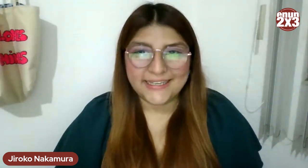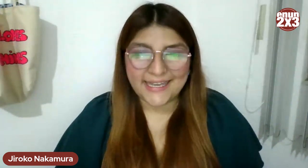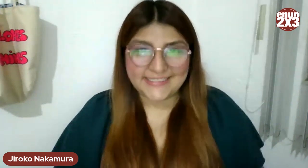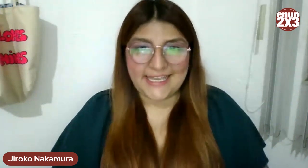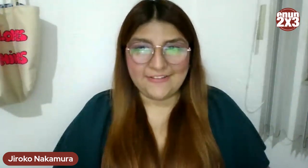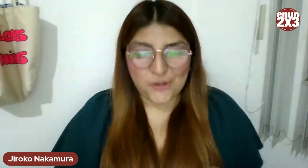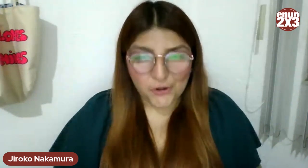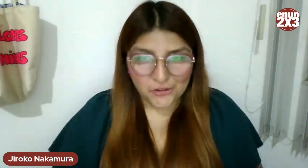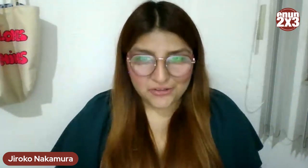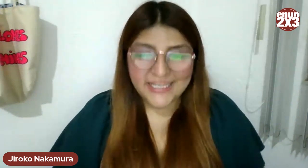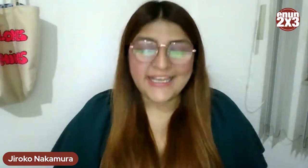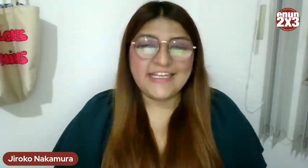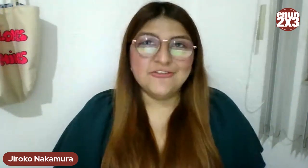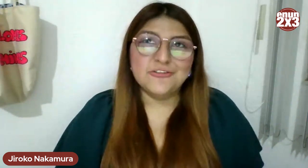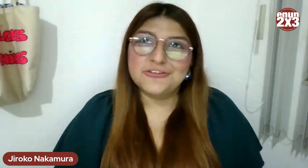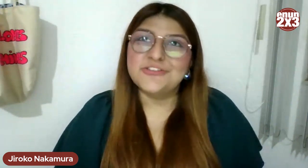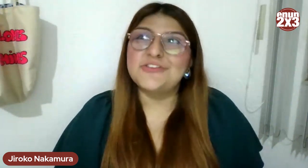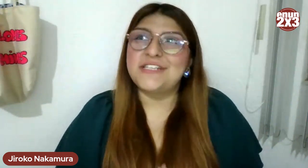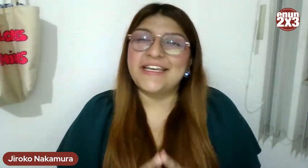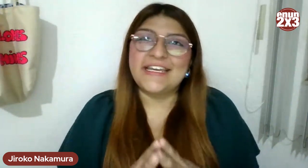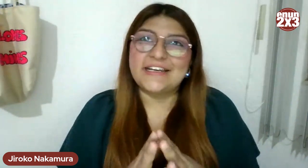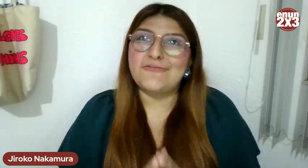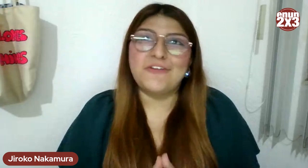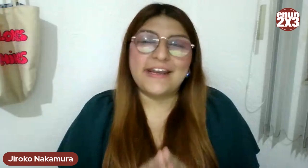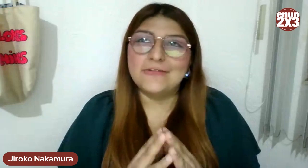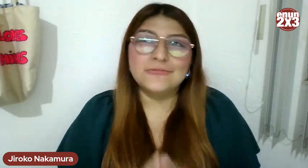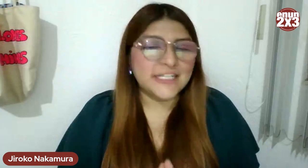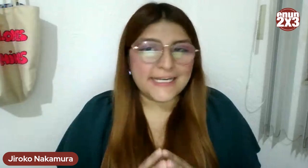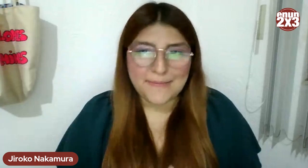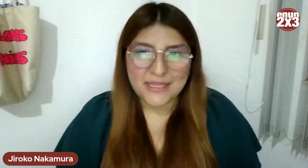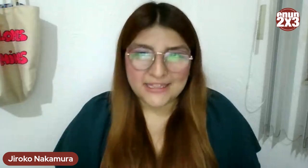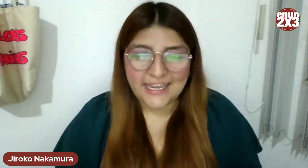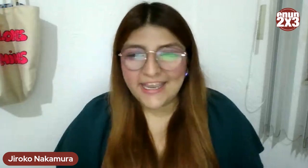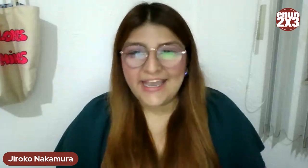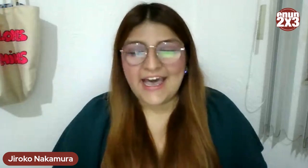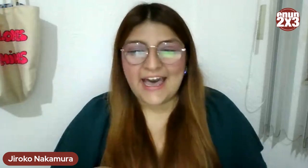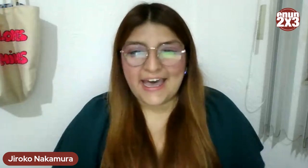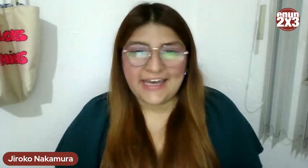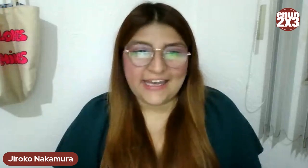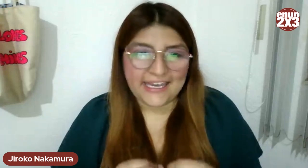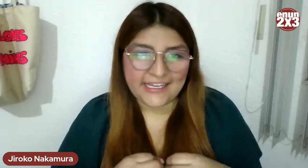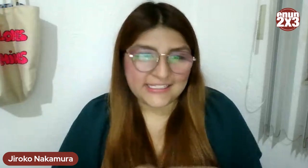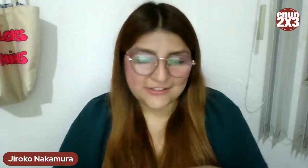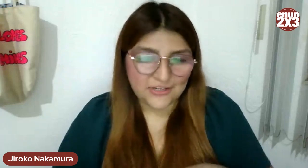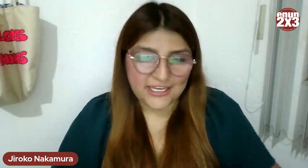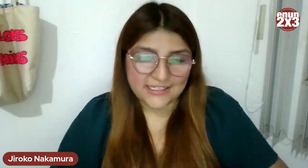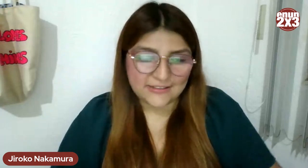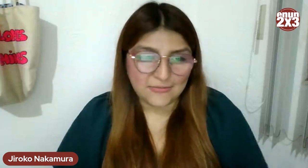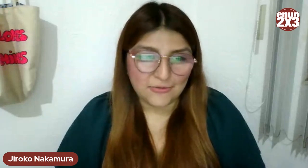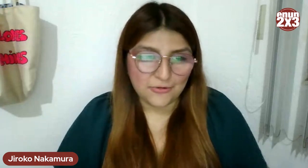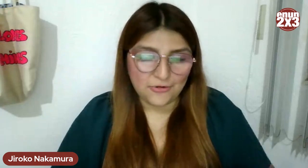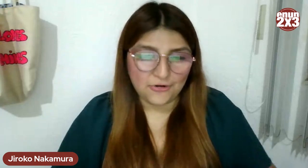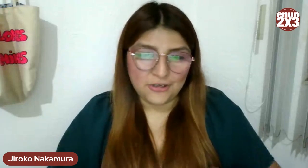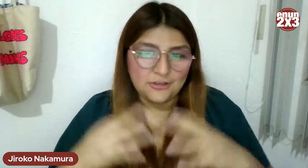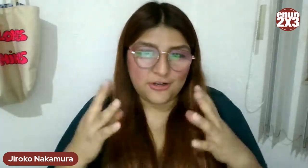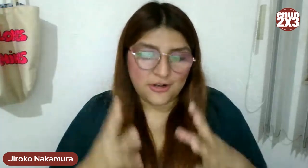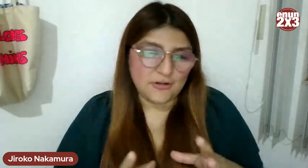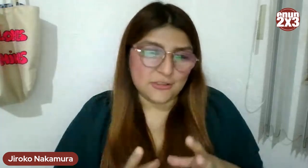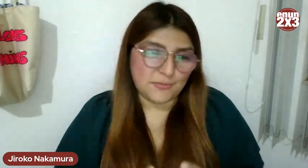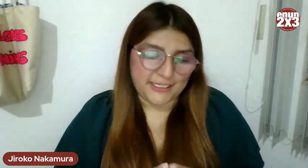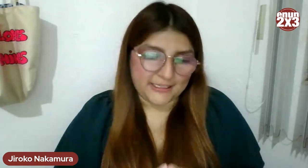la política está en todo y no se refiere únicamente a esto que es